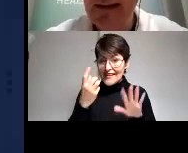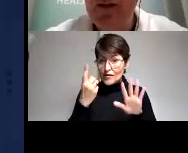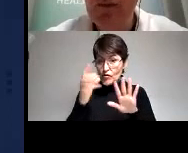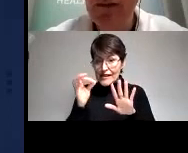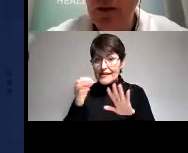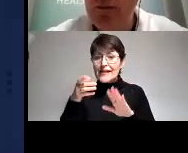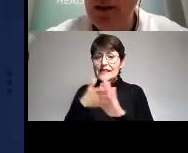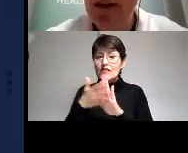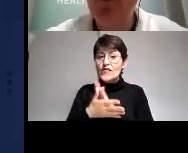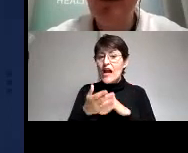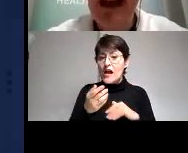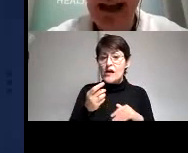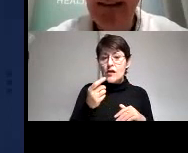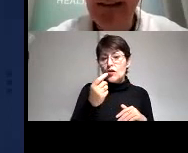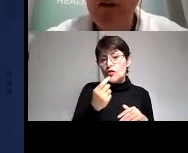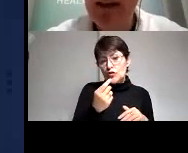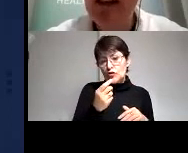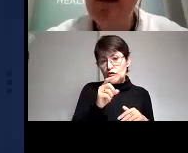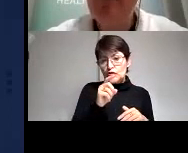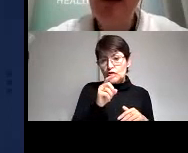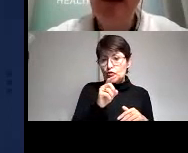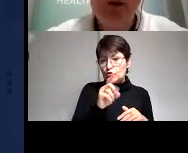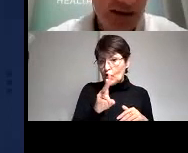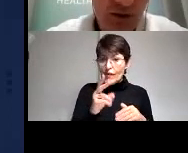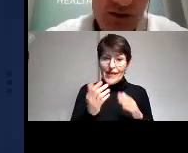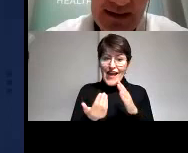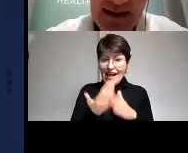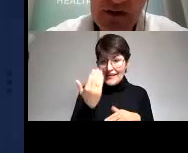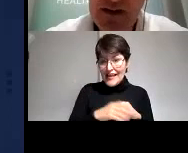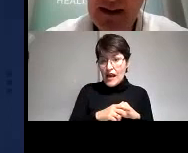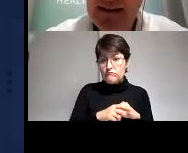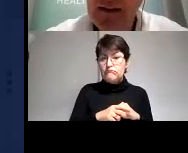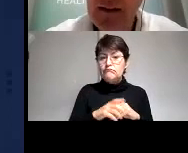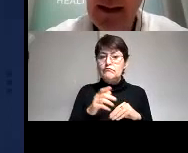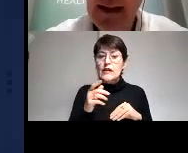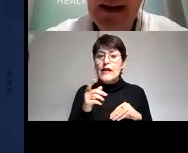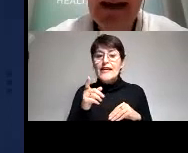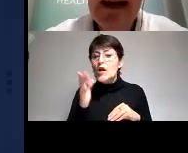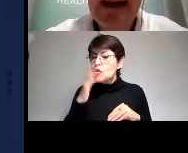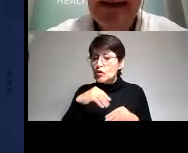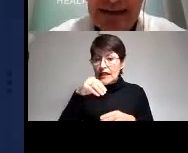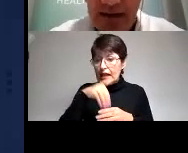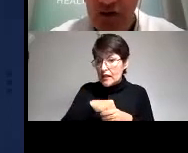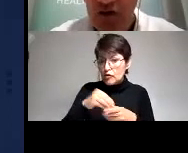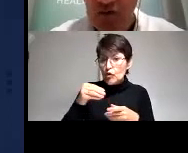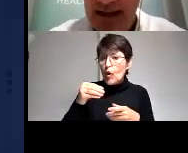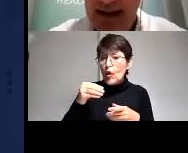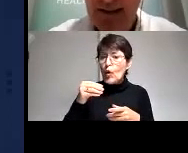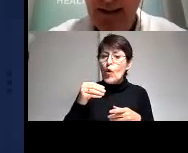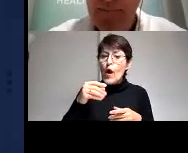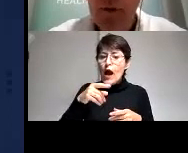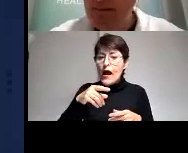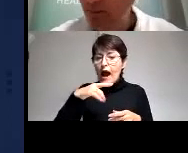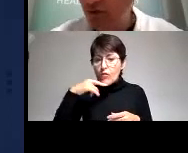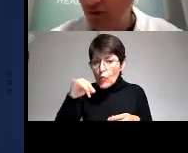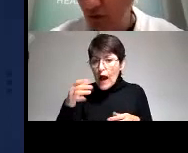entre estómagos de 4 comprimidos antes de las comidas, no tienen gluten ni lactosa ni ingredientes de origen animal y entre los minerales